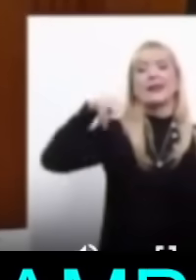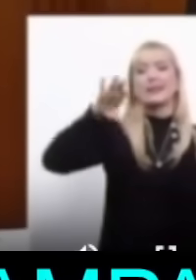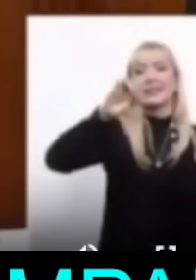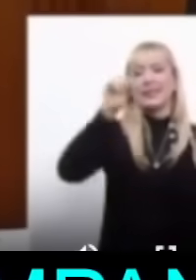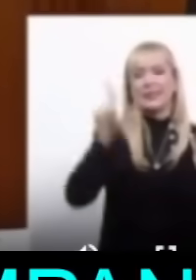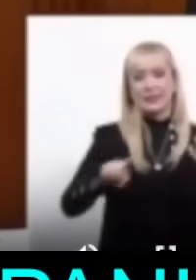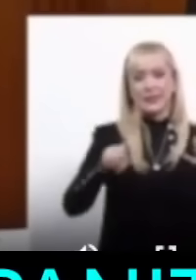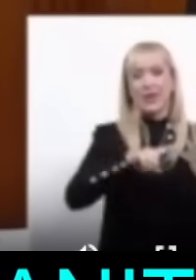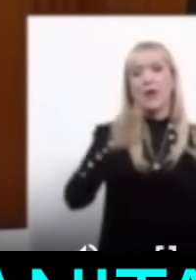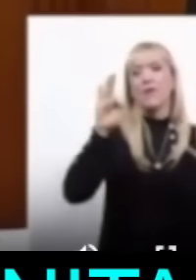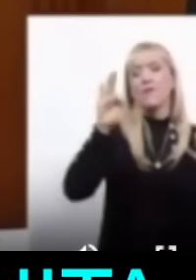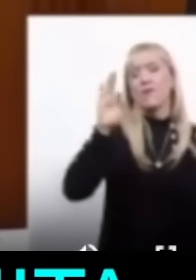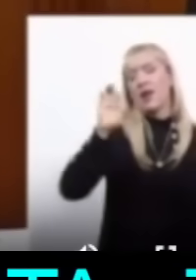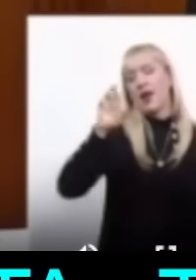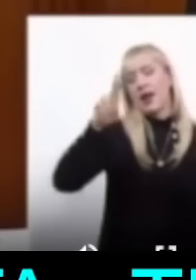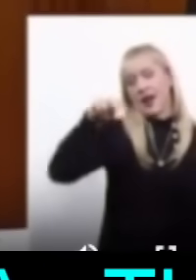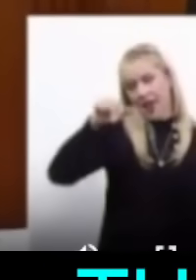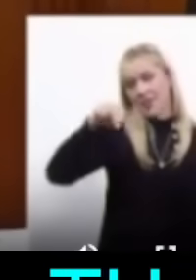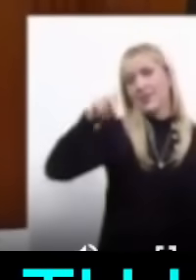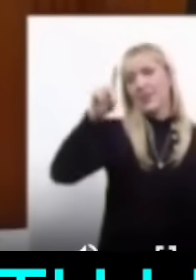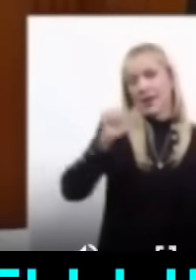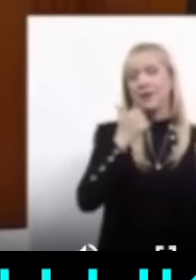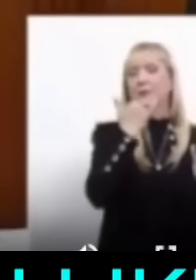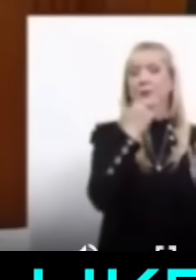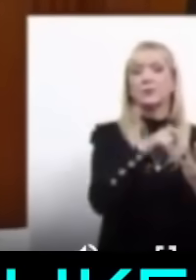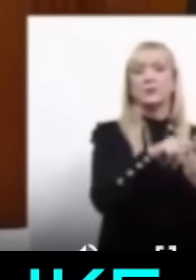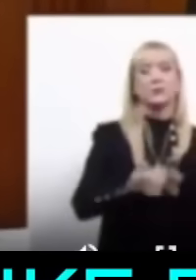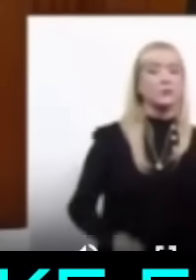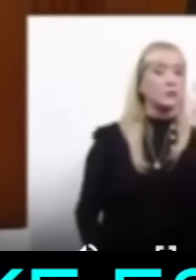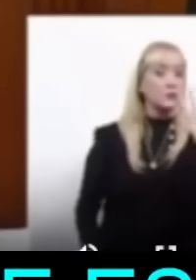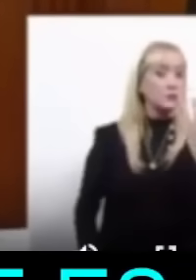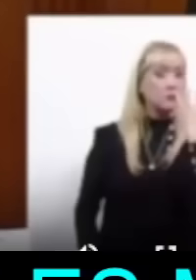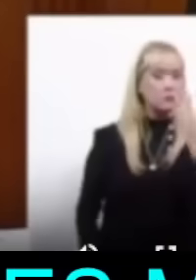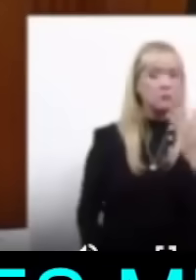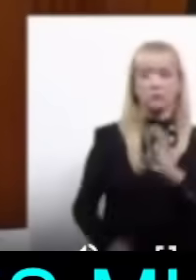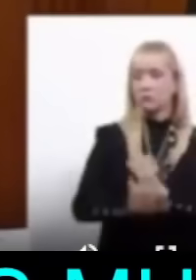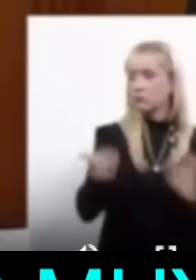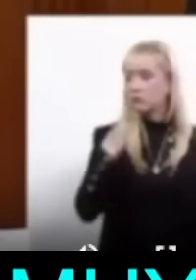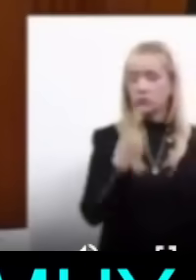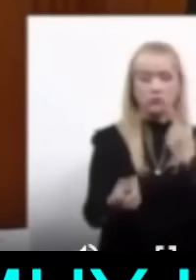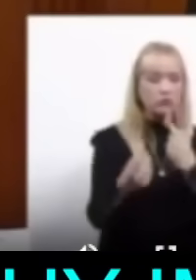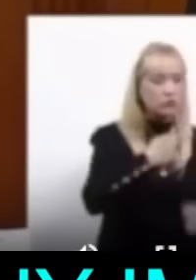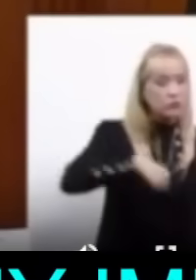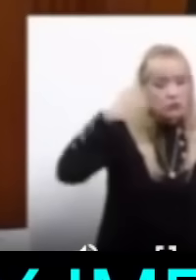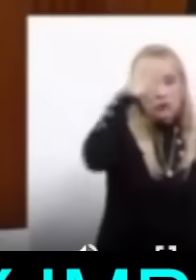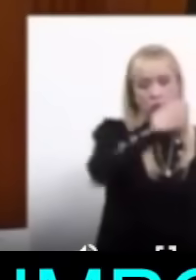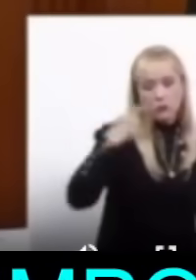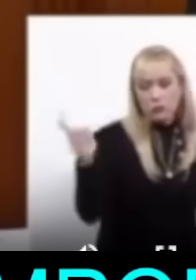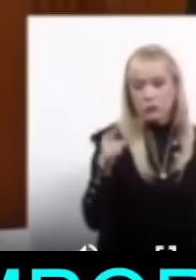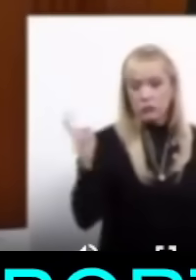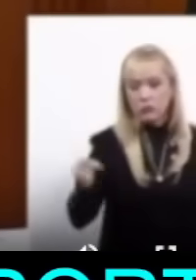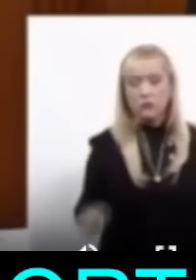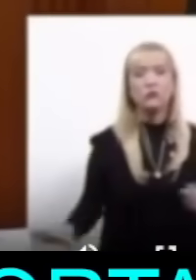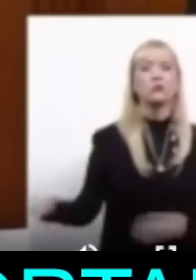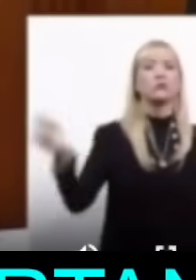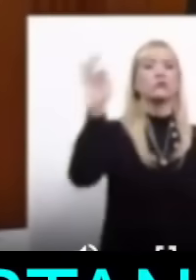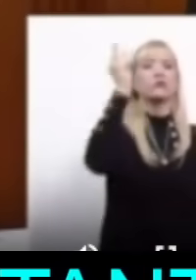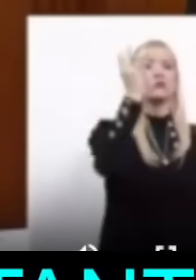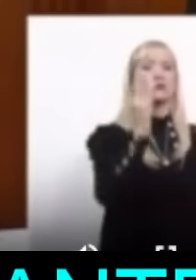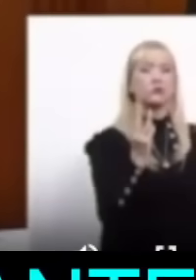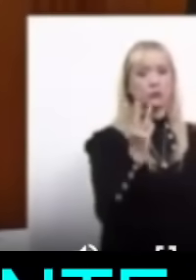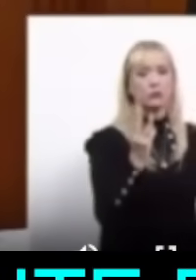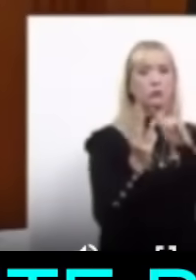Fernanda esta fue la forma en que se determinó por este tribunal pleno y así se